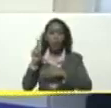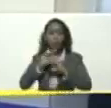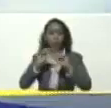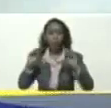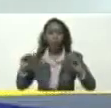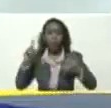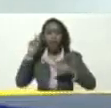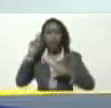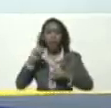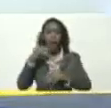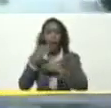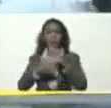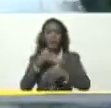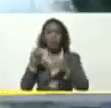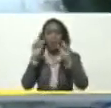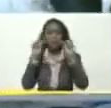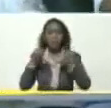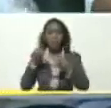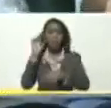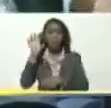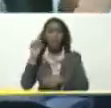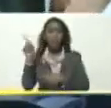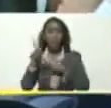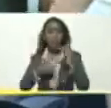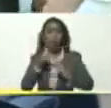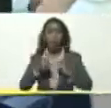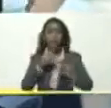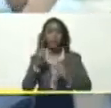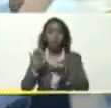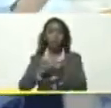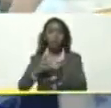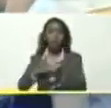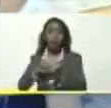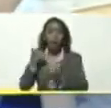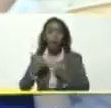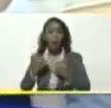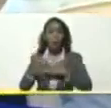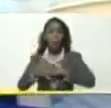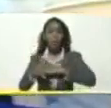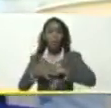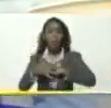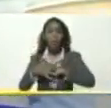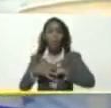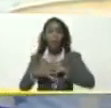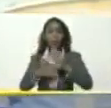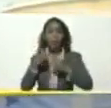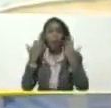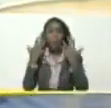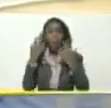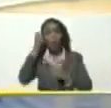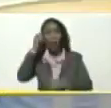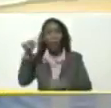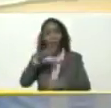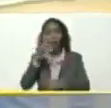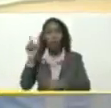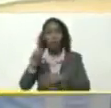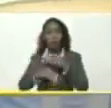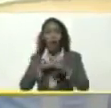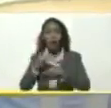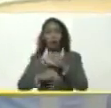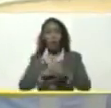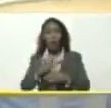y también atacaron al sistema patria. El proceso de digitalización, que es la tecnología a manos del pueblo, es lo que ha